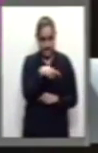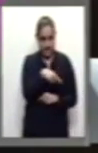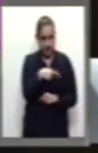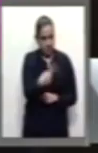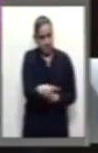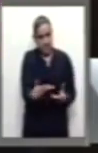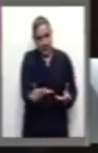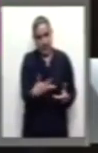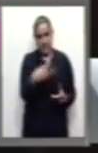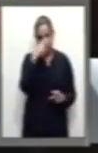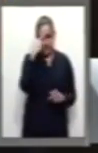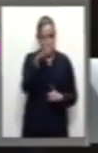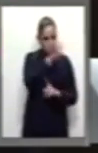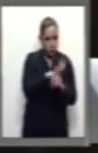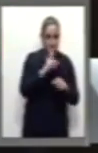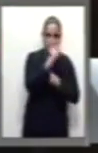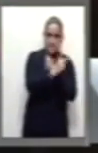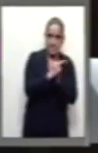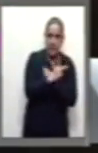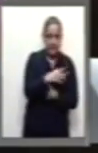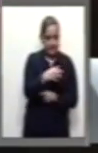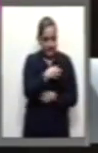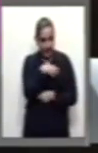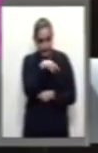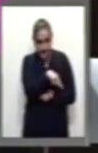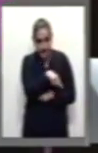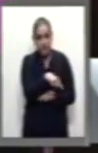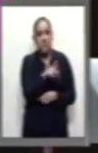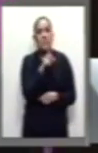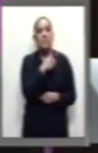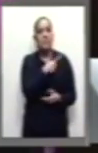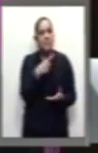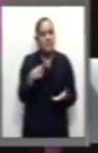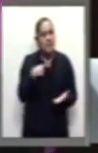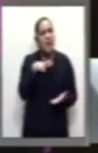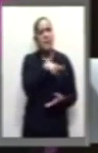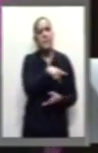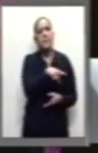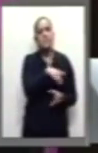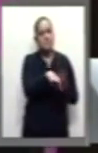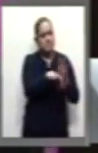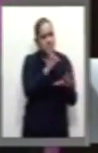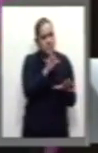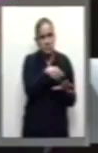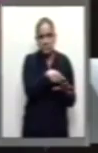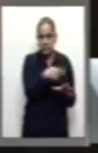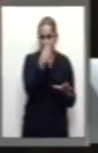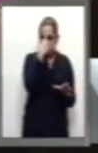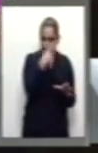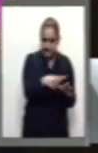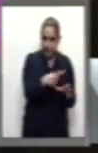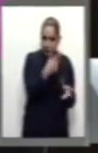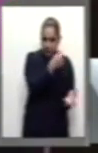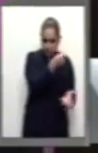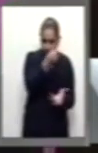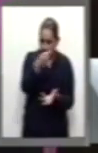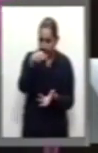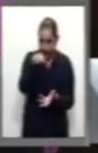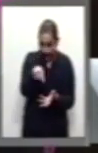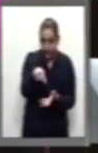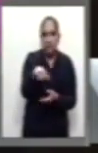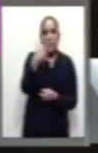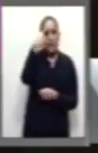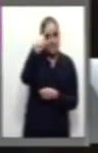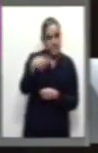que destinar ingentes recursos para proteger y para garantizar que los poderes de la